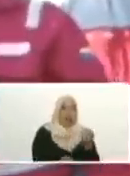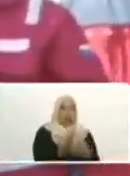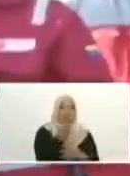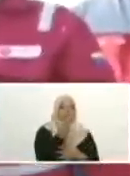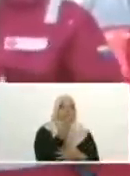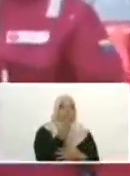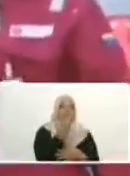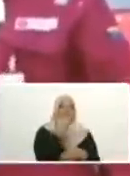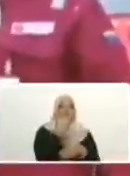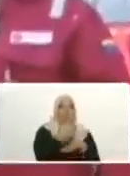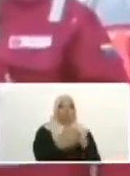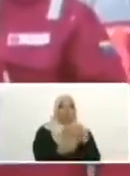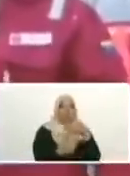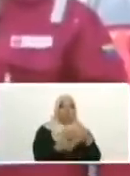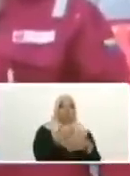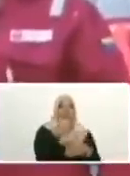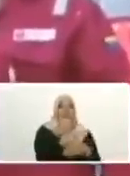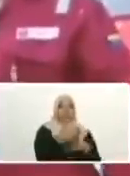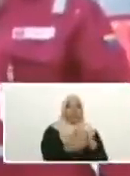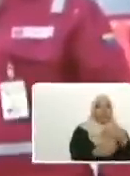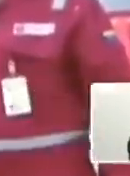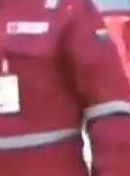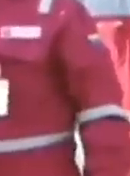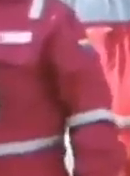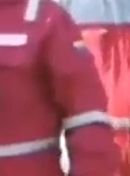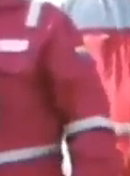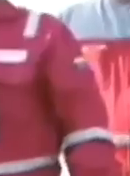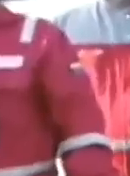Tenemos que abrirlo poco a poco.